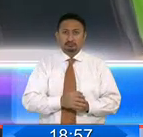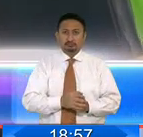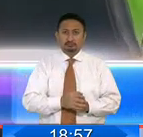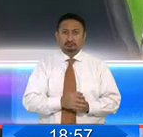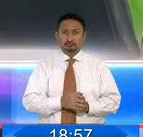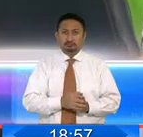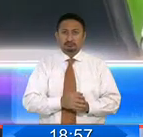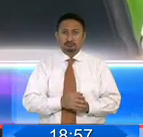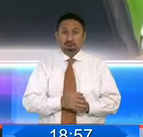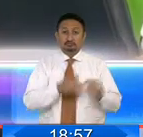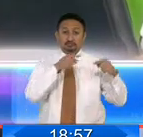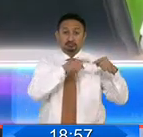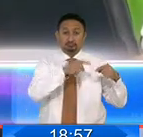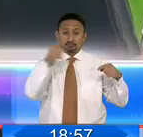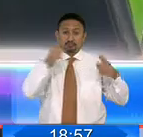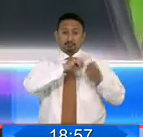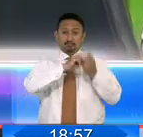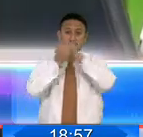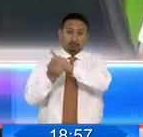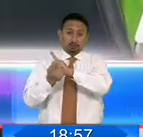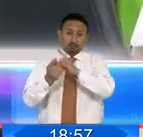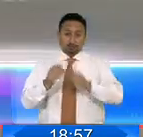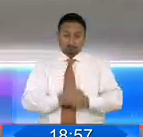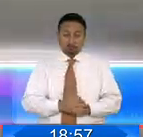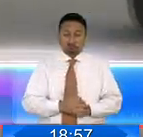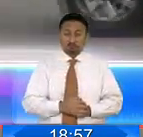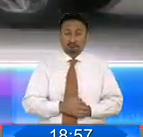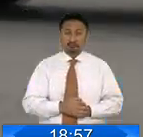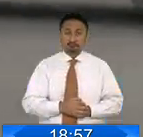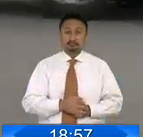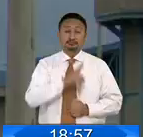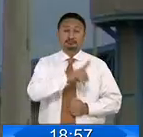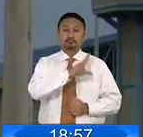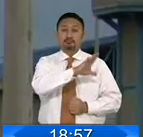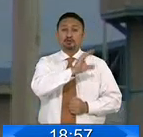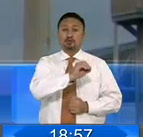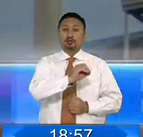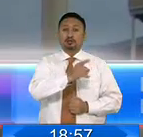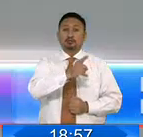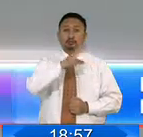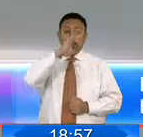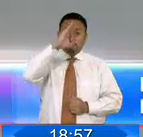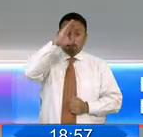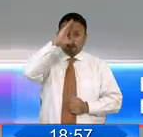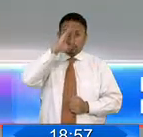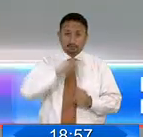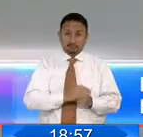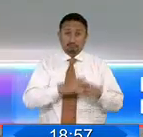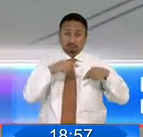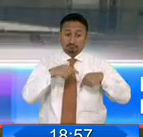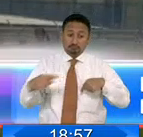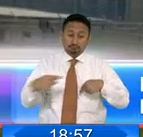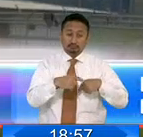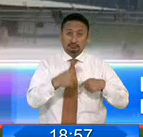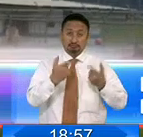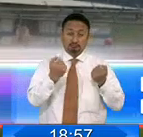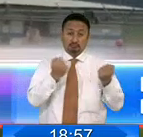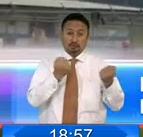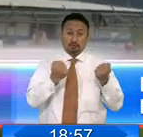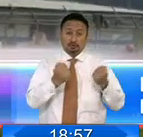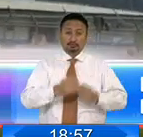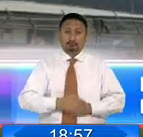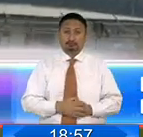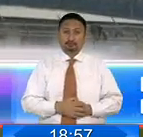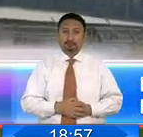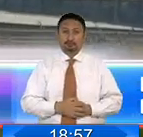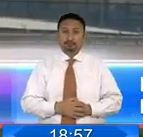mínima a mediana seguridad nada más no existe ninguna gravedad 150 miembros policiales intervinieron en el control del pabellón